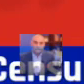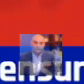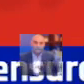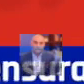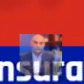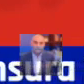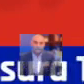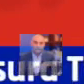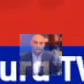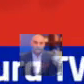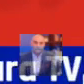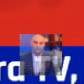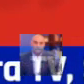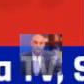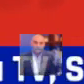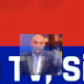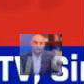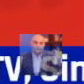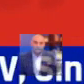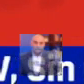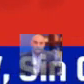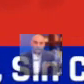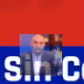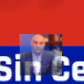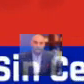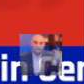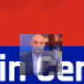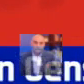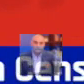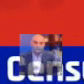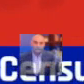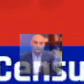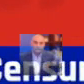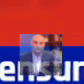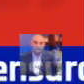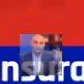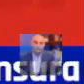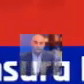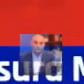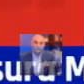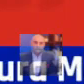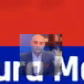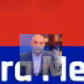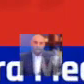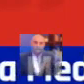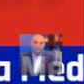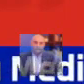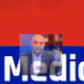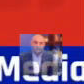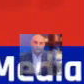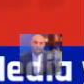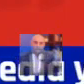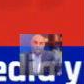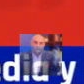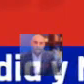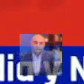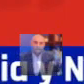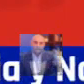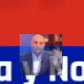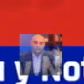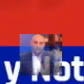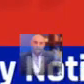de tiempo. Y sí, a diferencia de lo que dice Ciro Gómez Leiva, yo escuché a Enrique Krause,